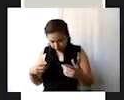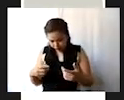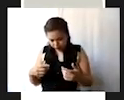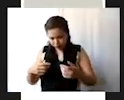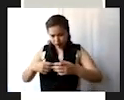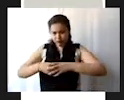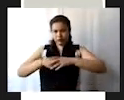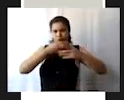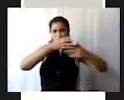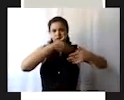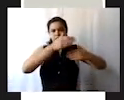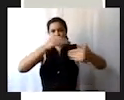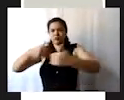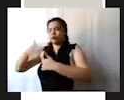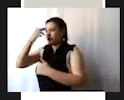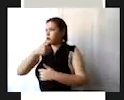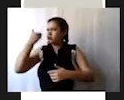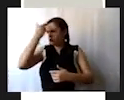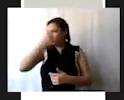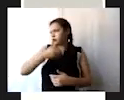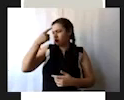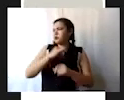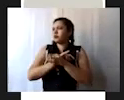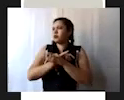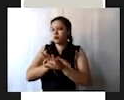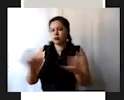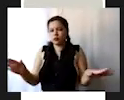recopilación y el análisis de datos